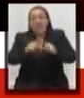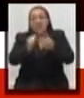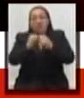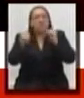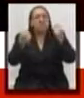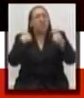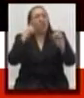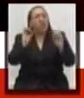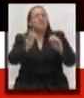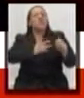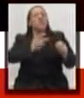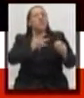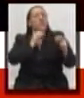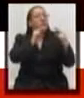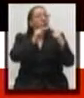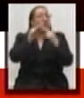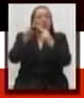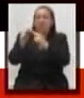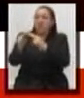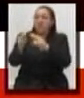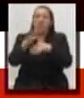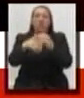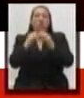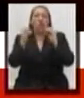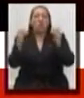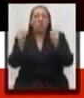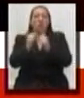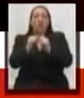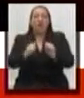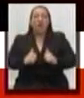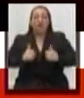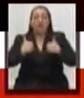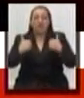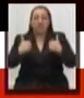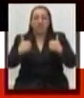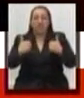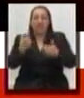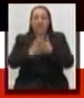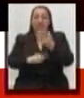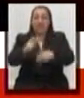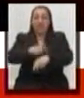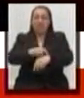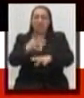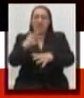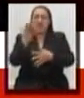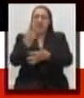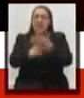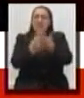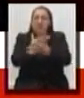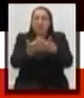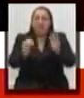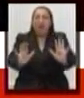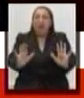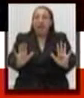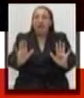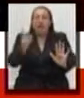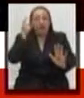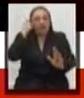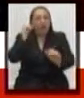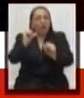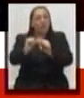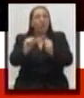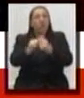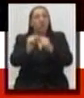y sentimientos encontrados, la estación de la vida, en la que el tiempo parece que se detuviera en